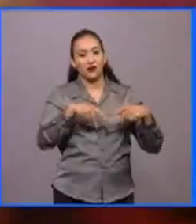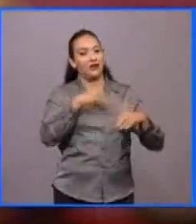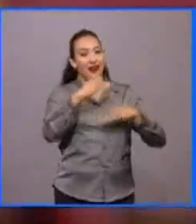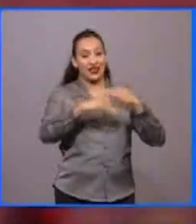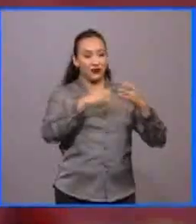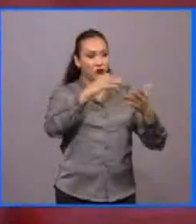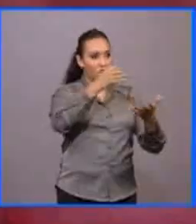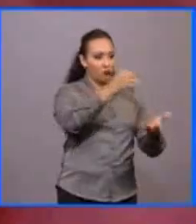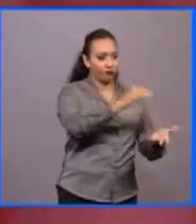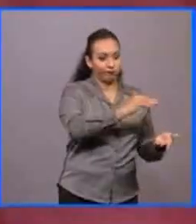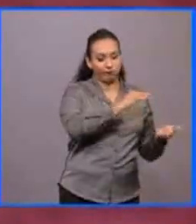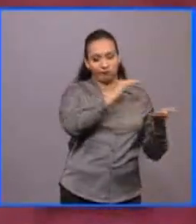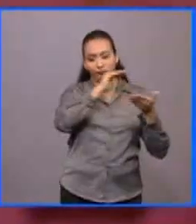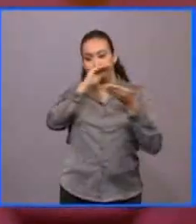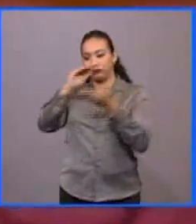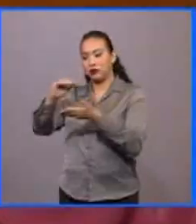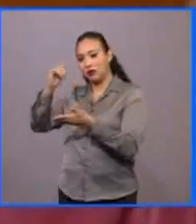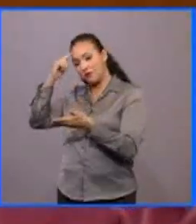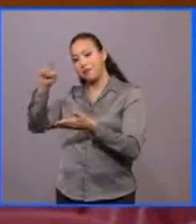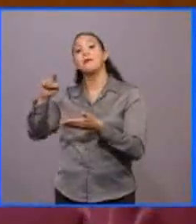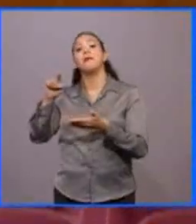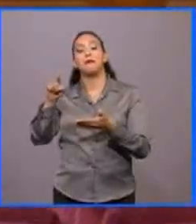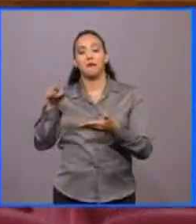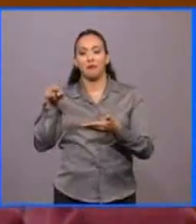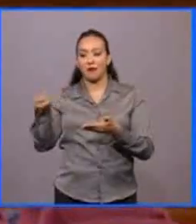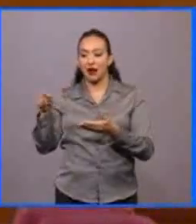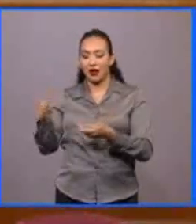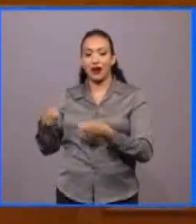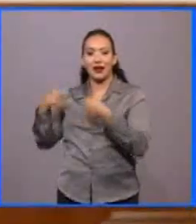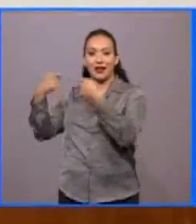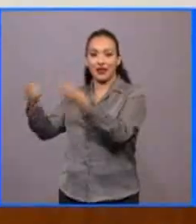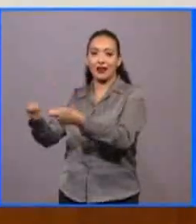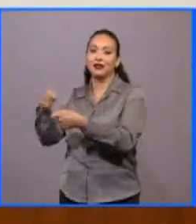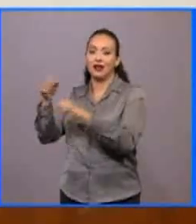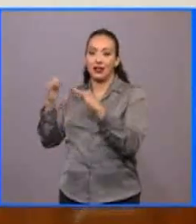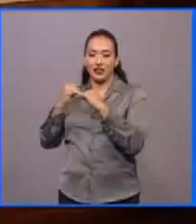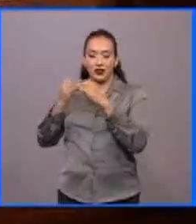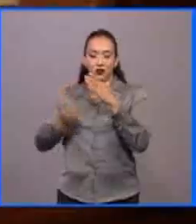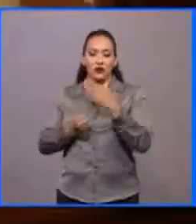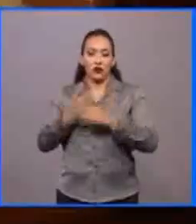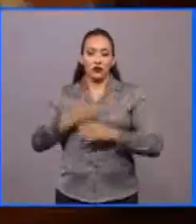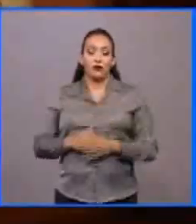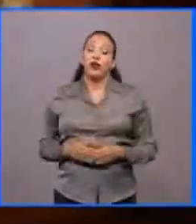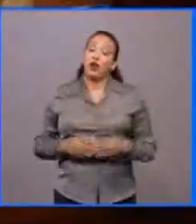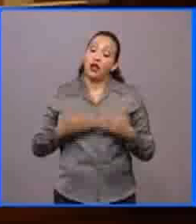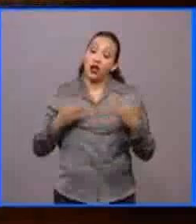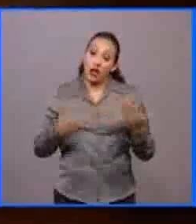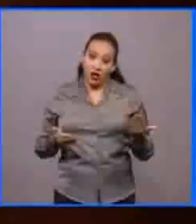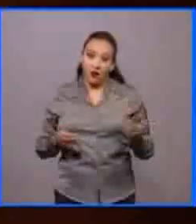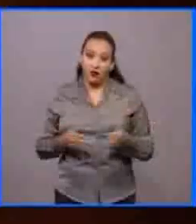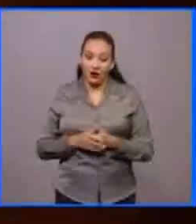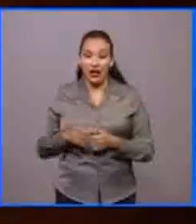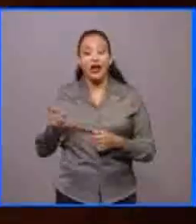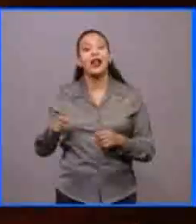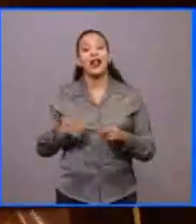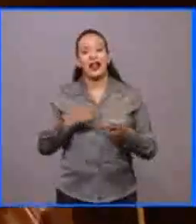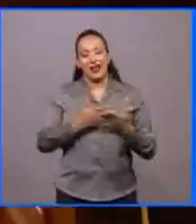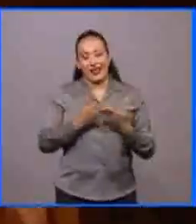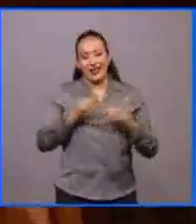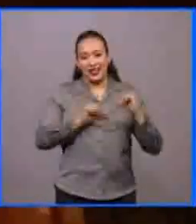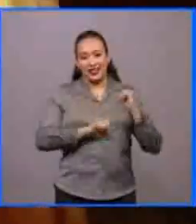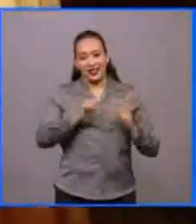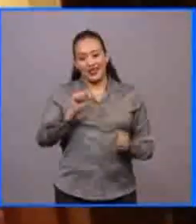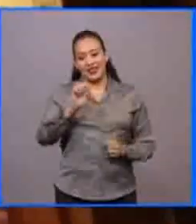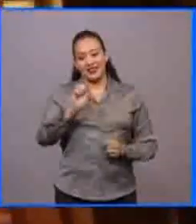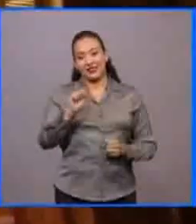y presupuestales de la Oficialía Mayor con sus direcciones generales. En adelante, las atribuciones de la Tesorería,